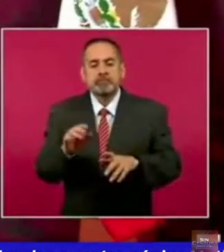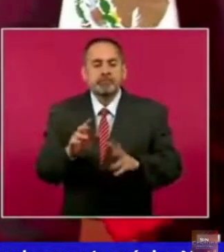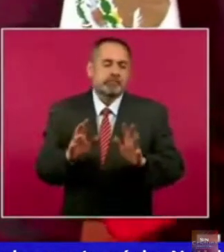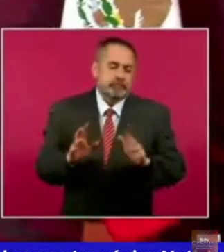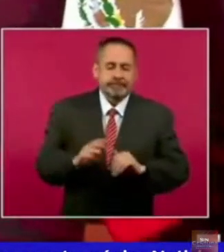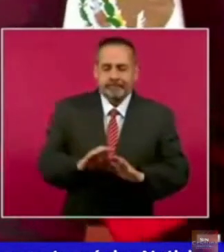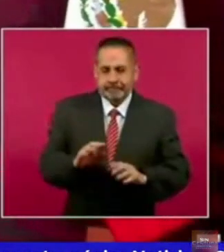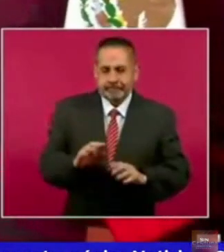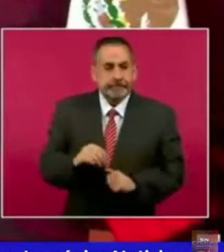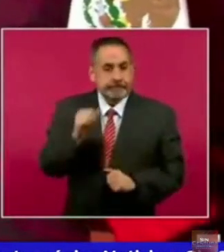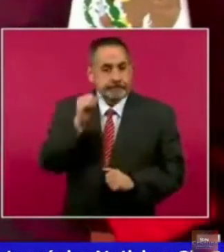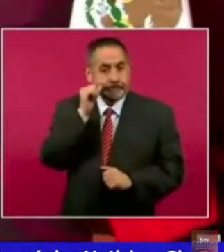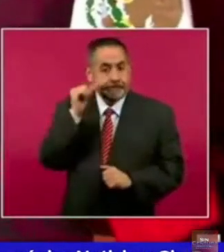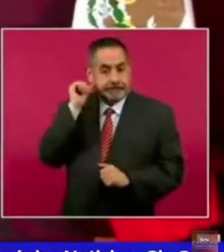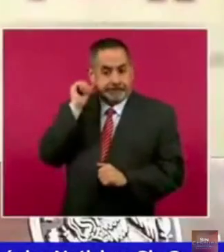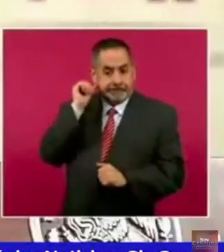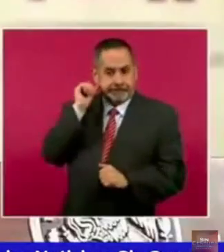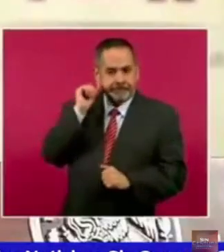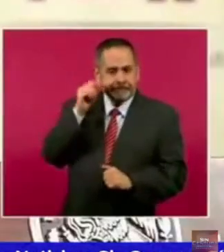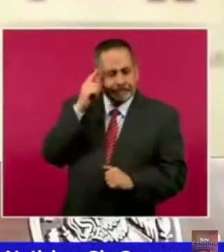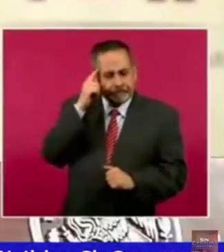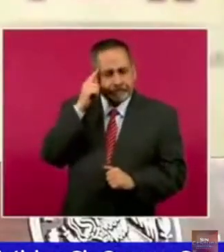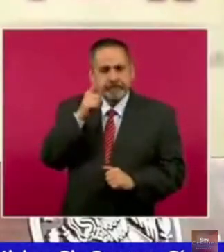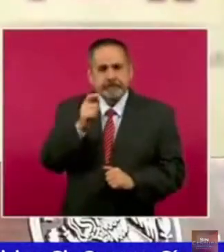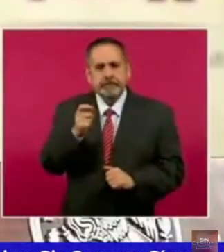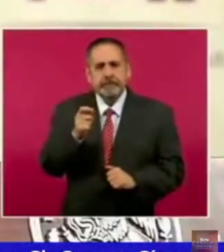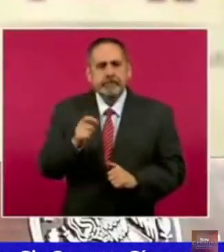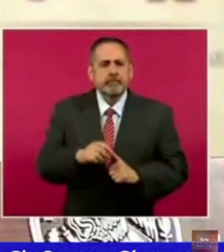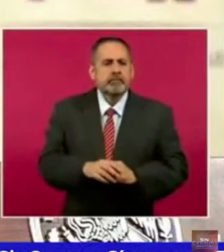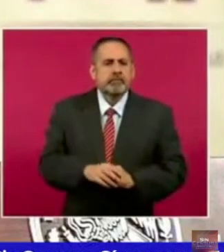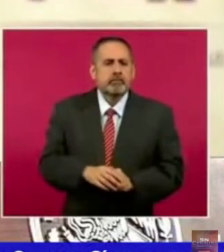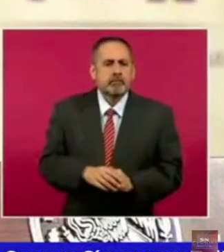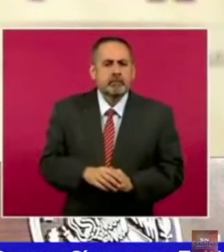creo que el que escribió el